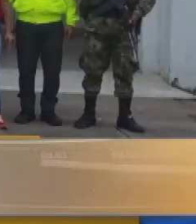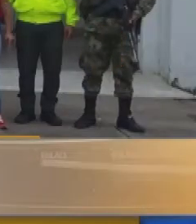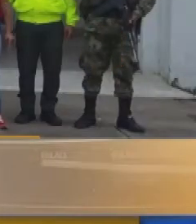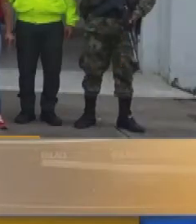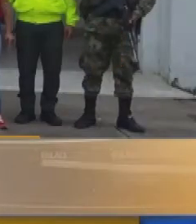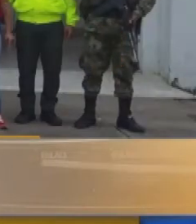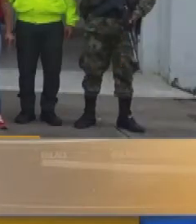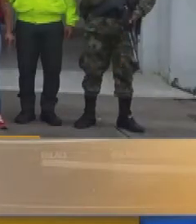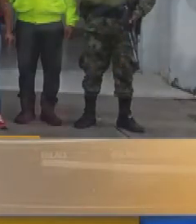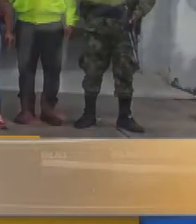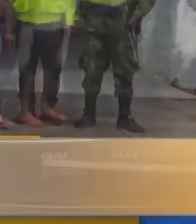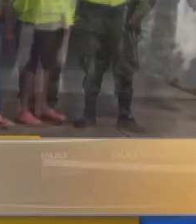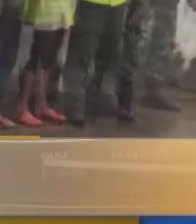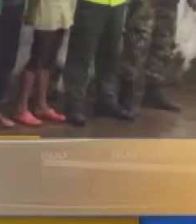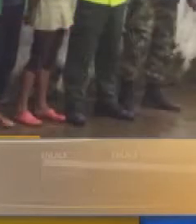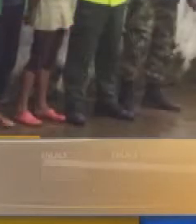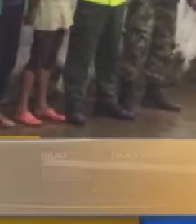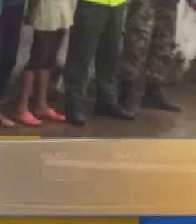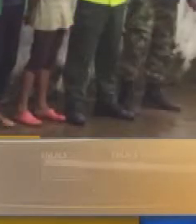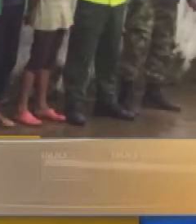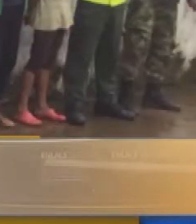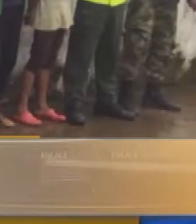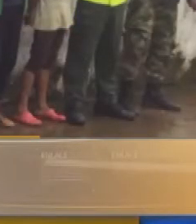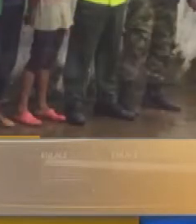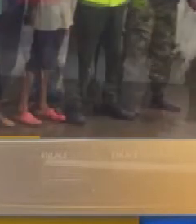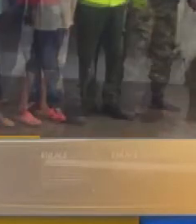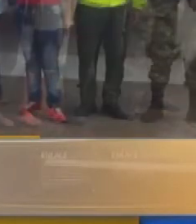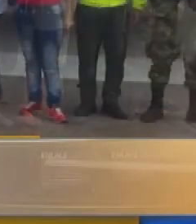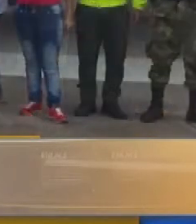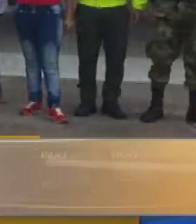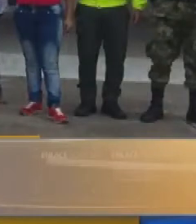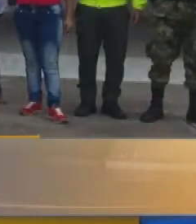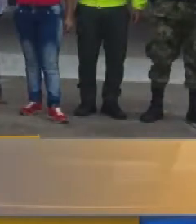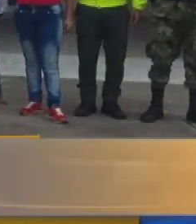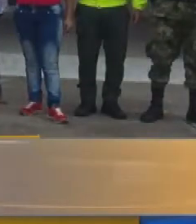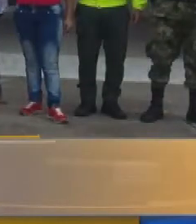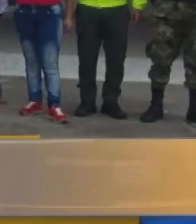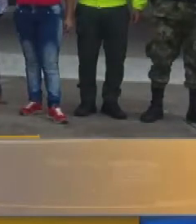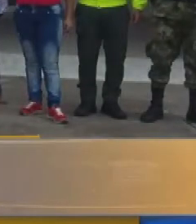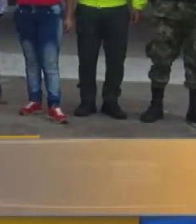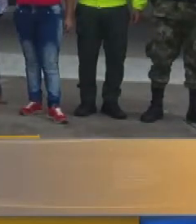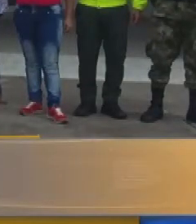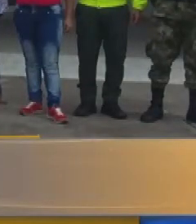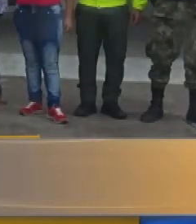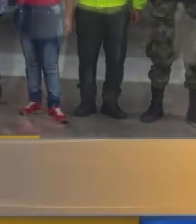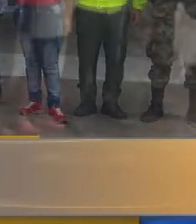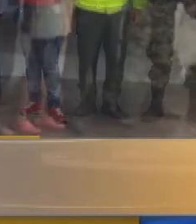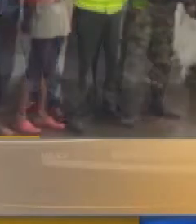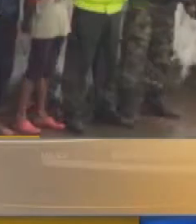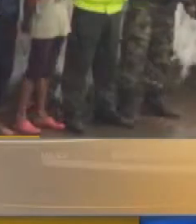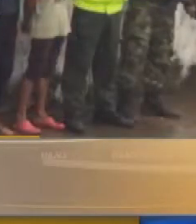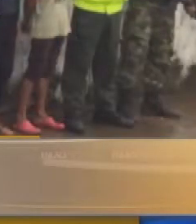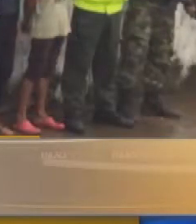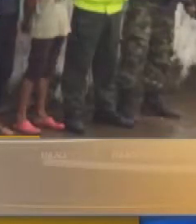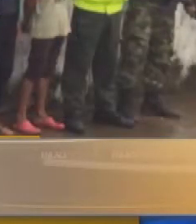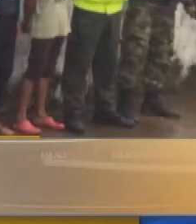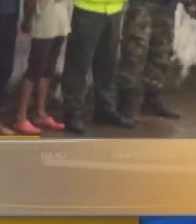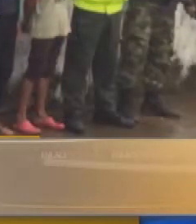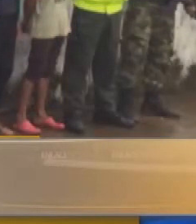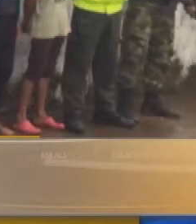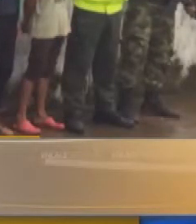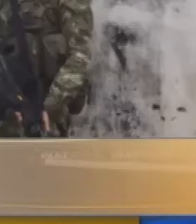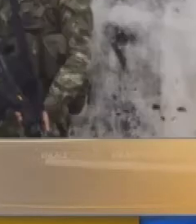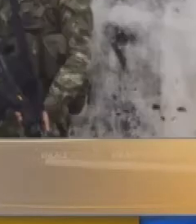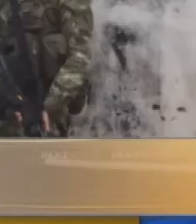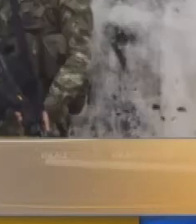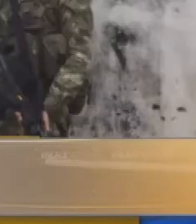Esas 11 personas fueron capturadas en Puerto Wilches, al parecer por ser colaboradores del Clan del Golfo. Dentro de los